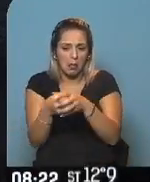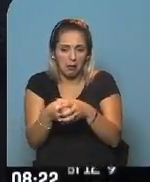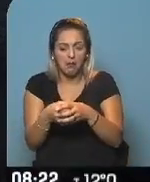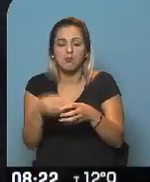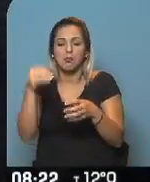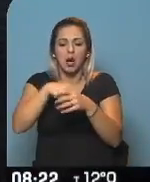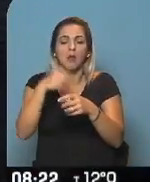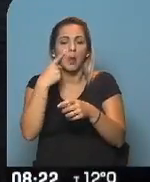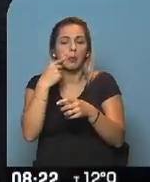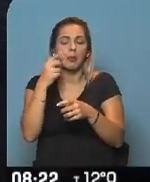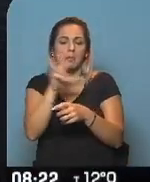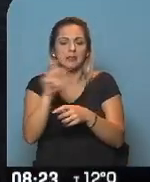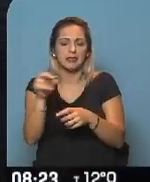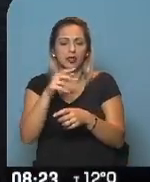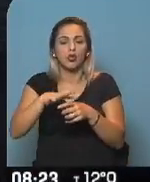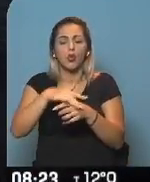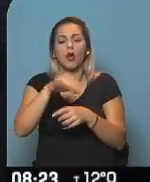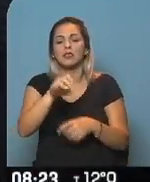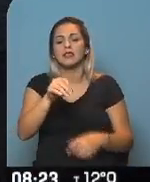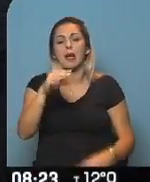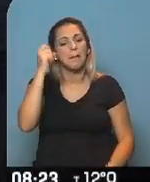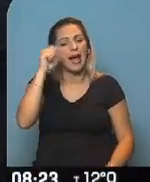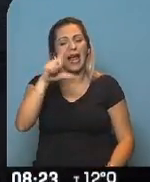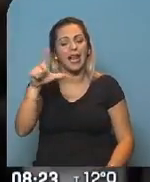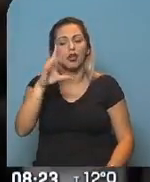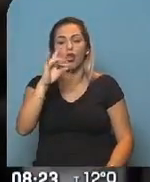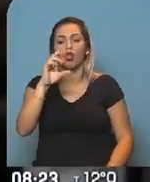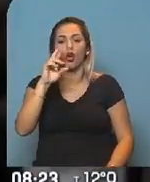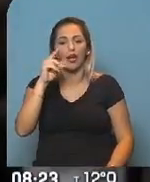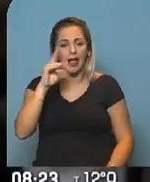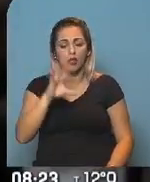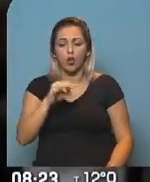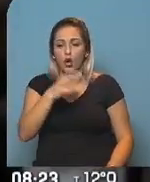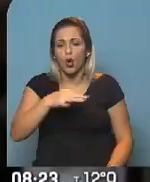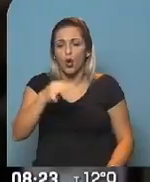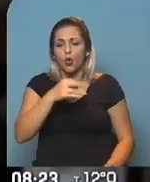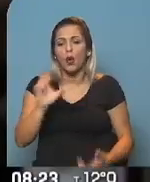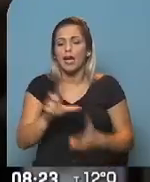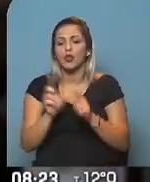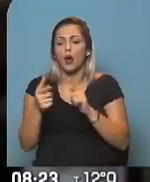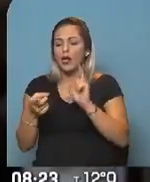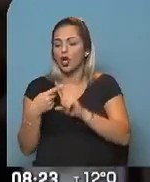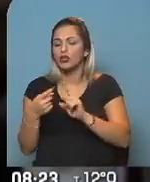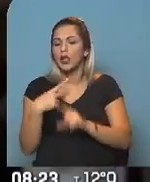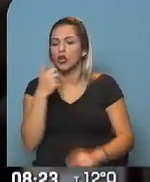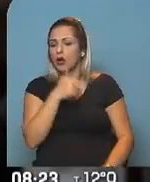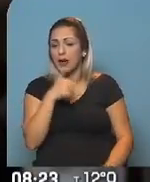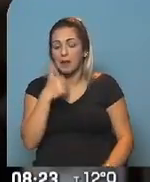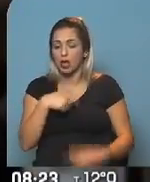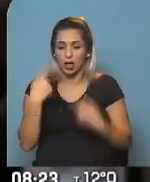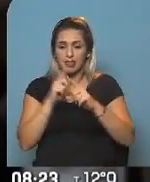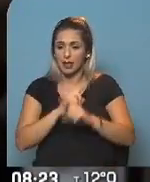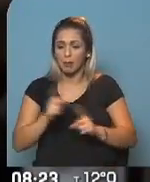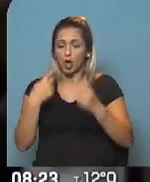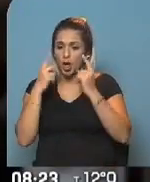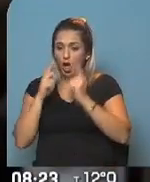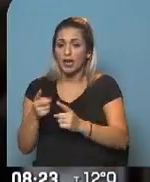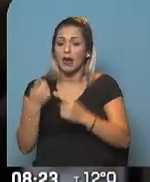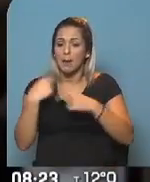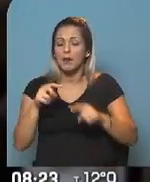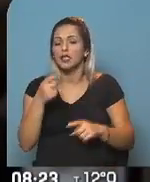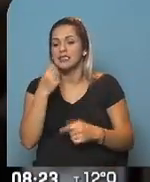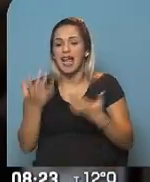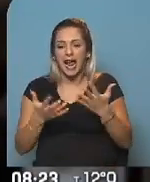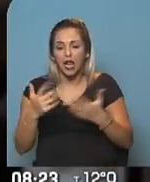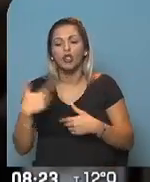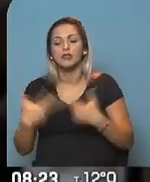Aires, El Dorado, donde los lugareños casi no tienen contacto con la medicina tradicional, ni creen mucho en ella, a no ser que haga falta una